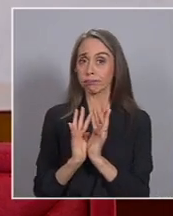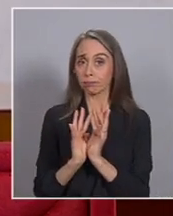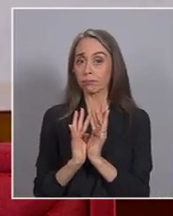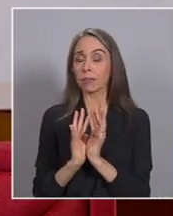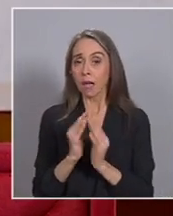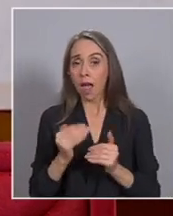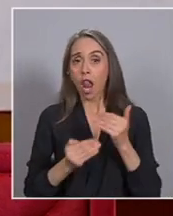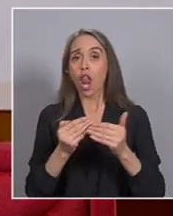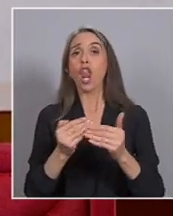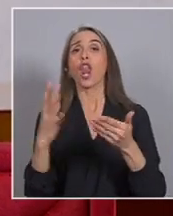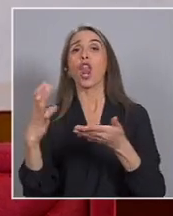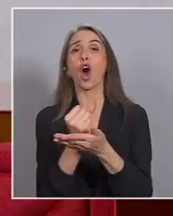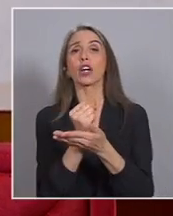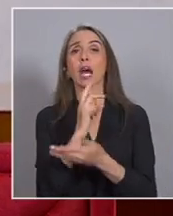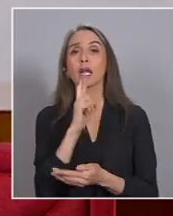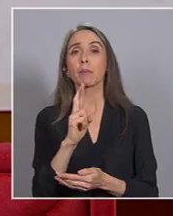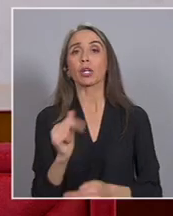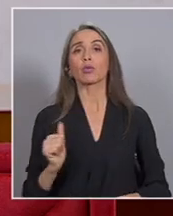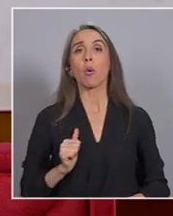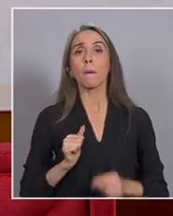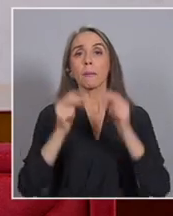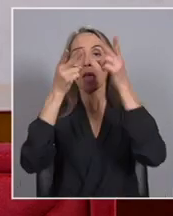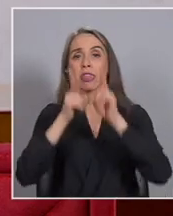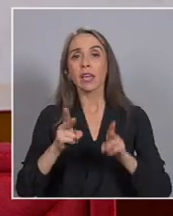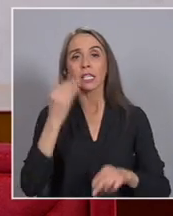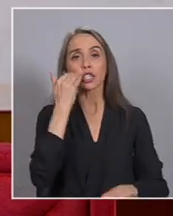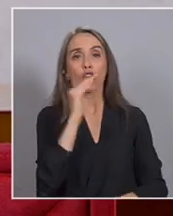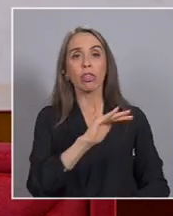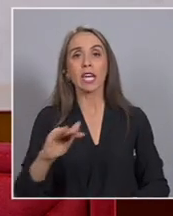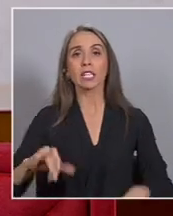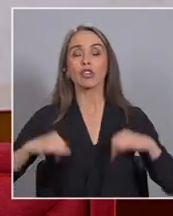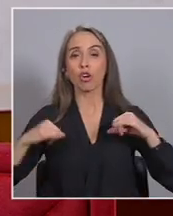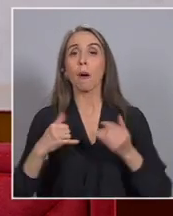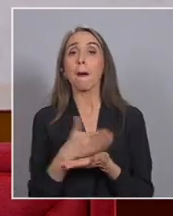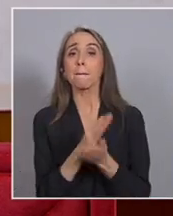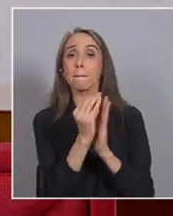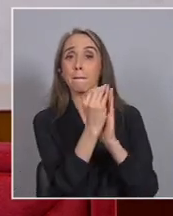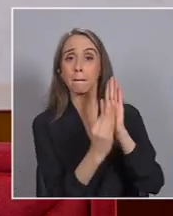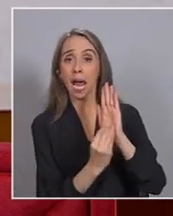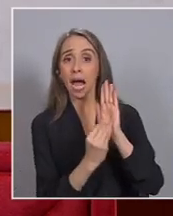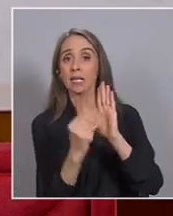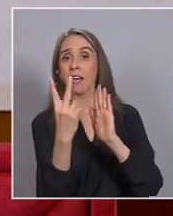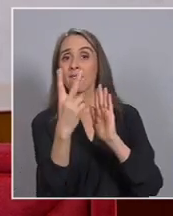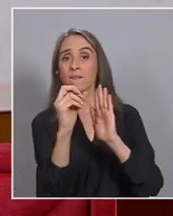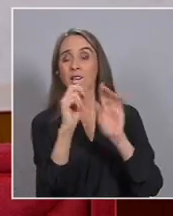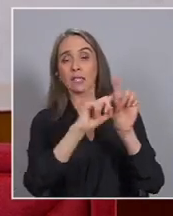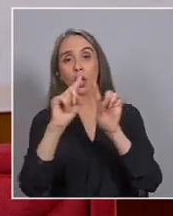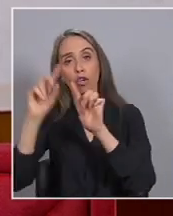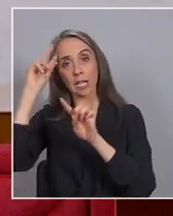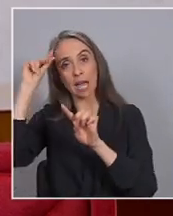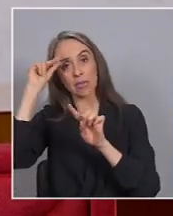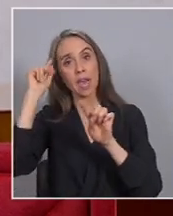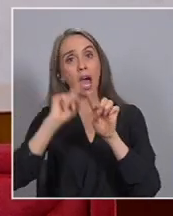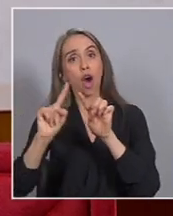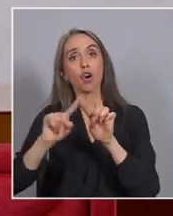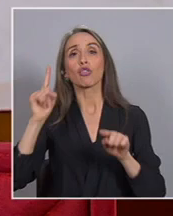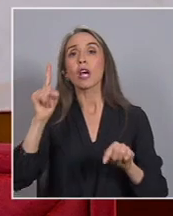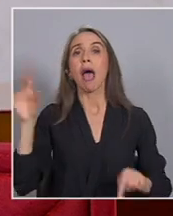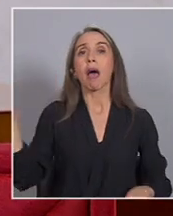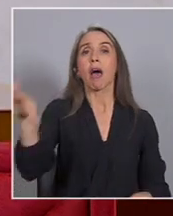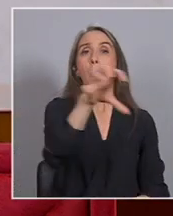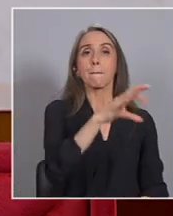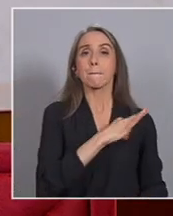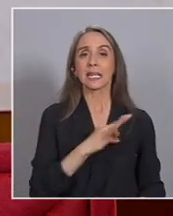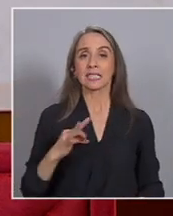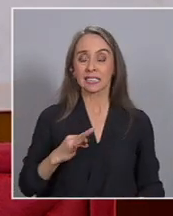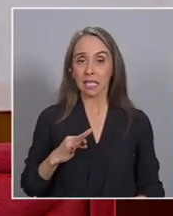la satisfacción de los derechos de la niñez y la adolescencia. Este plan contempla cerca de 20 iniciativas de diferentes ministerios con